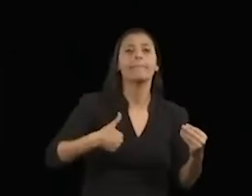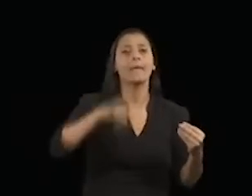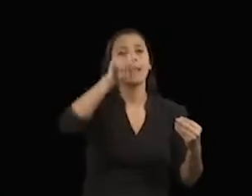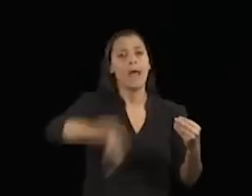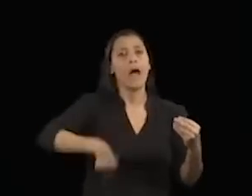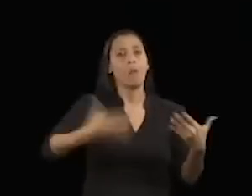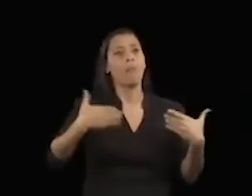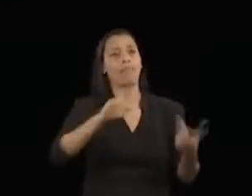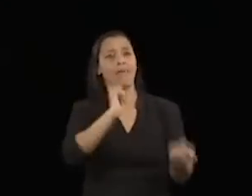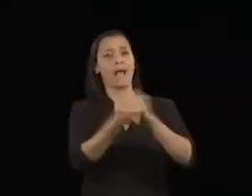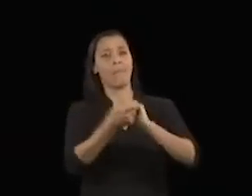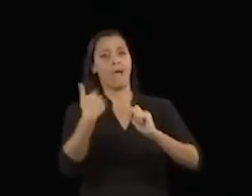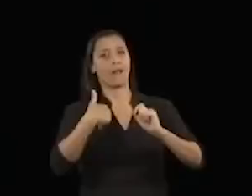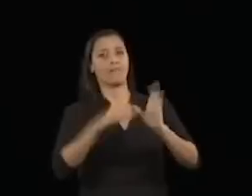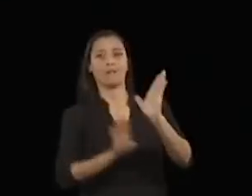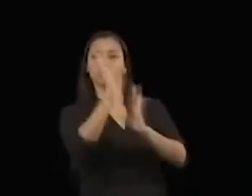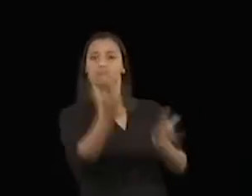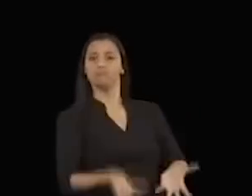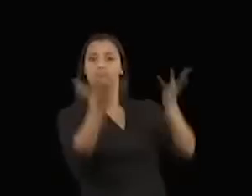país desarrollado.